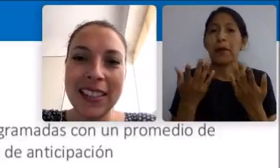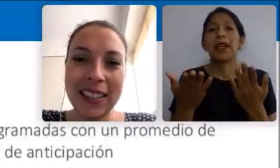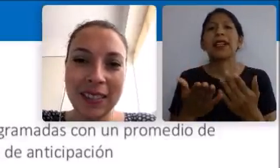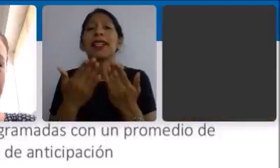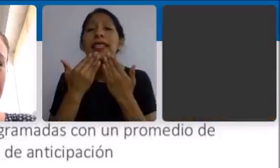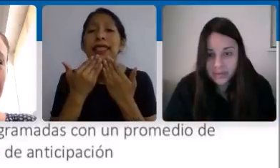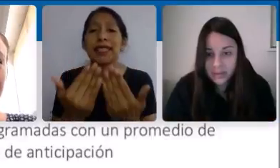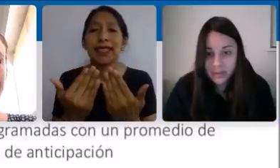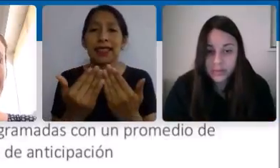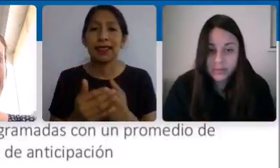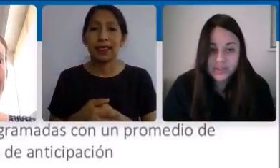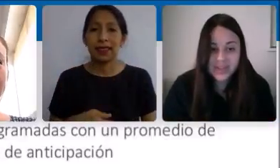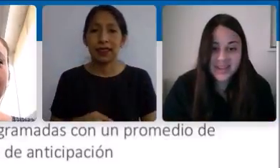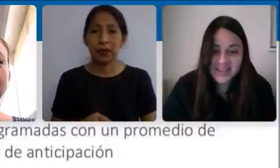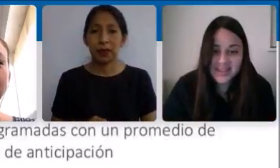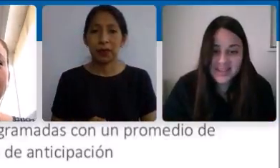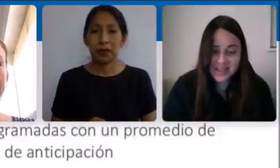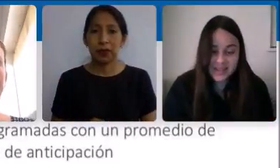Muchas gracias.